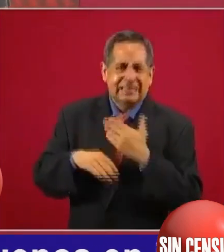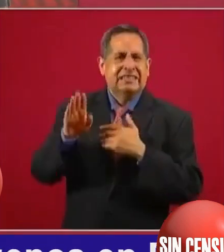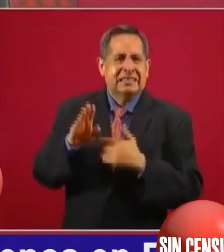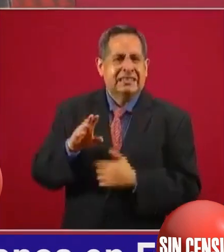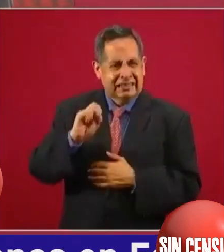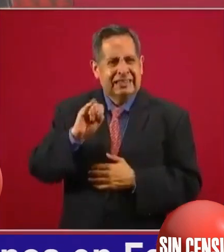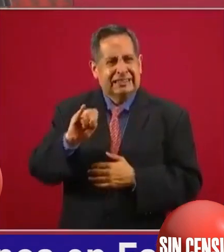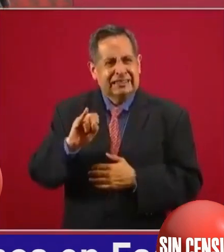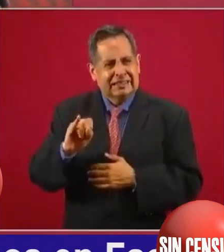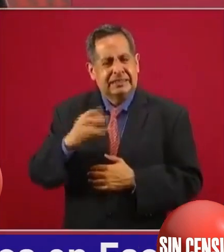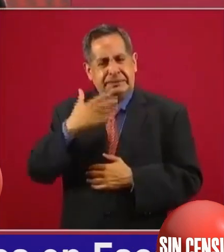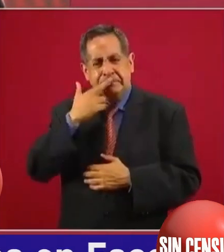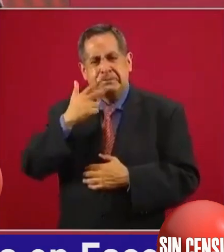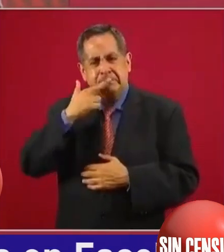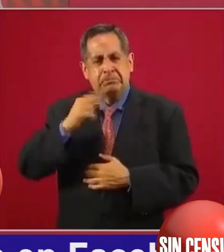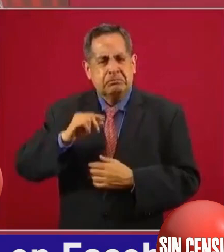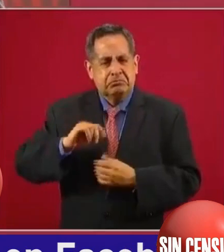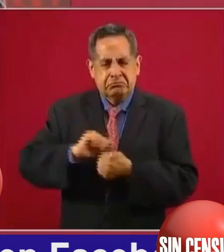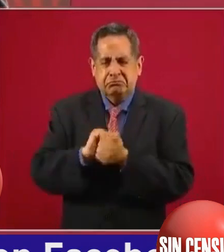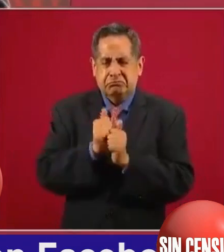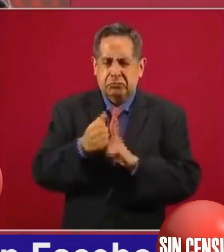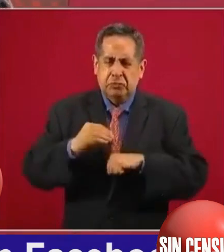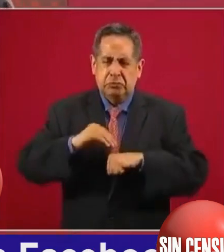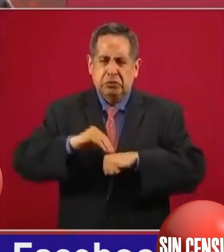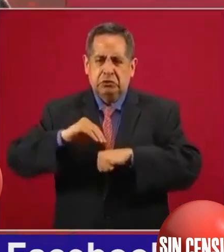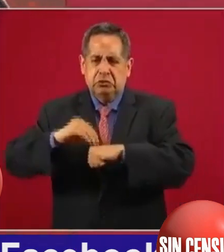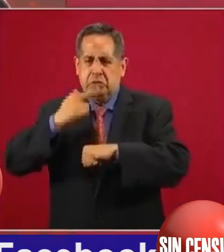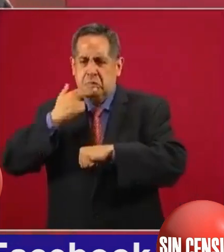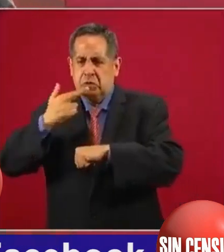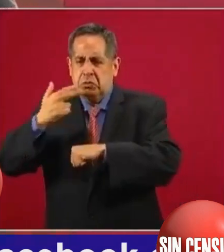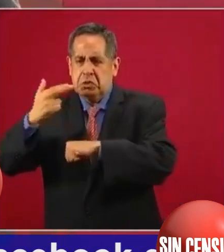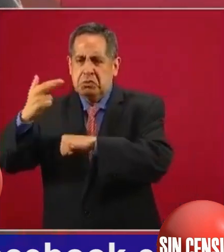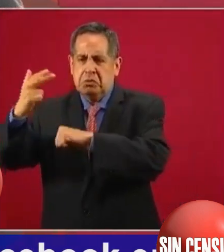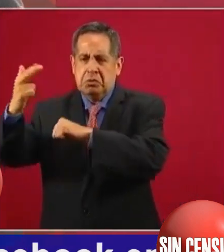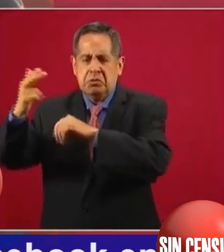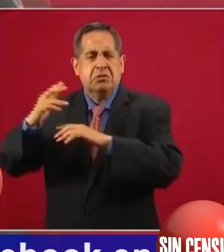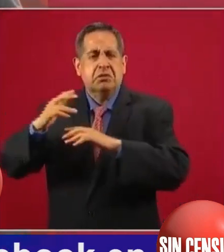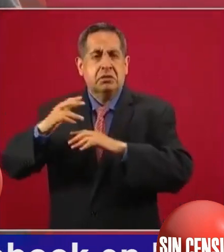No va a ser una crisis prolongada.